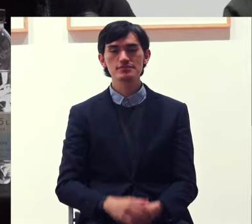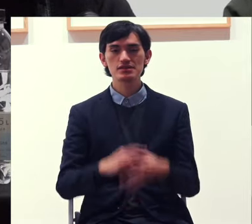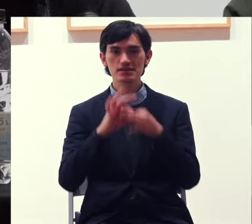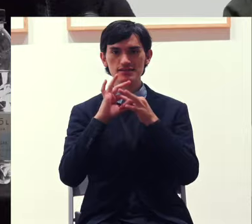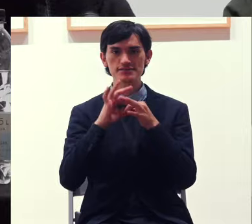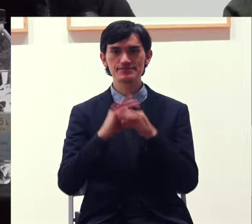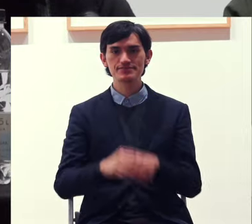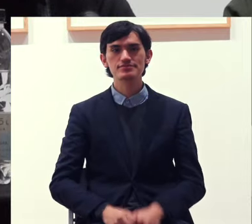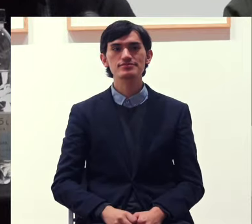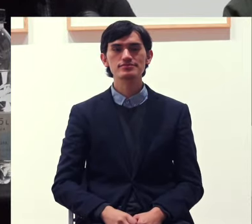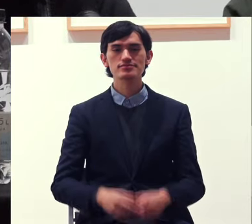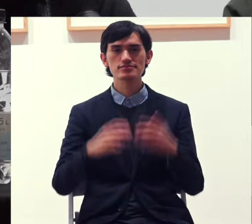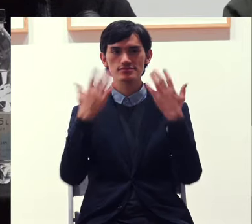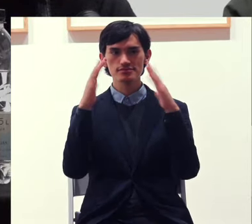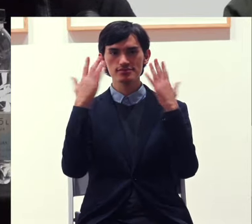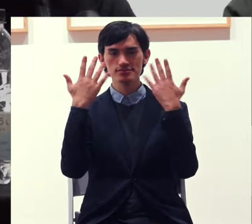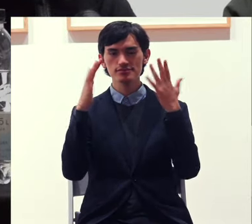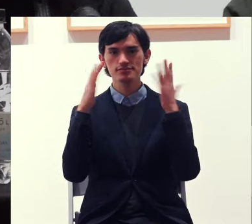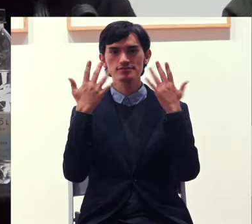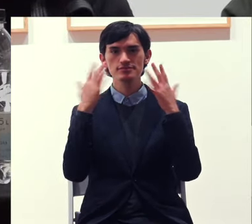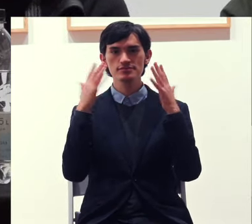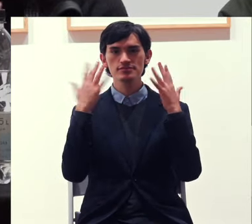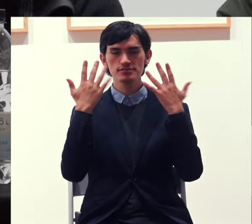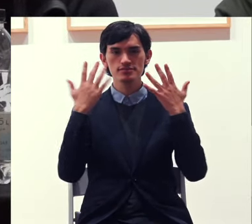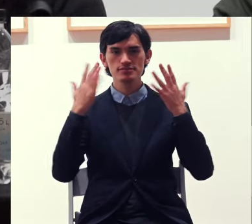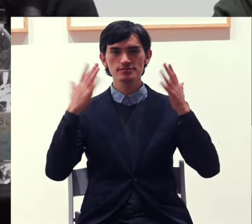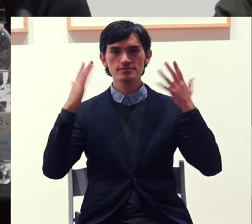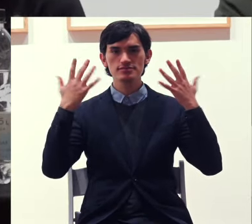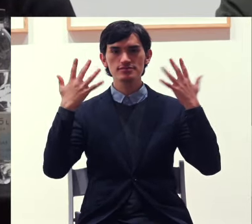dibujados de olvido. Gracias.